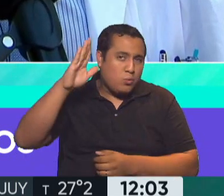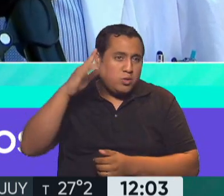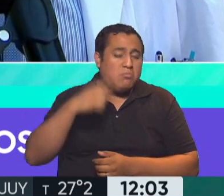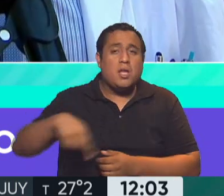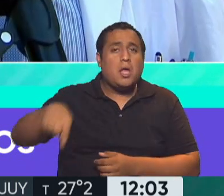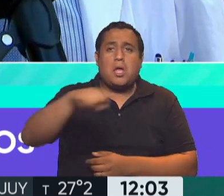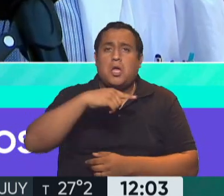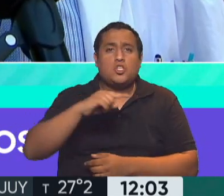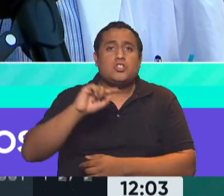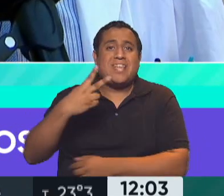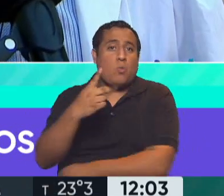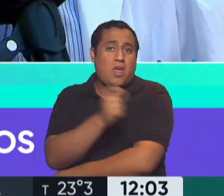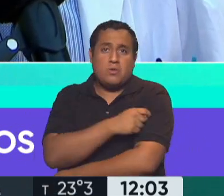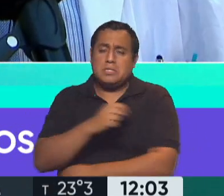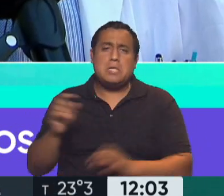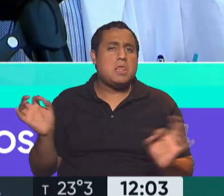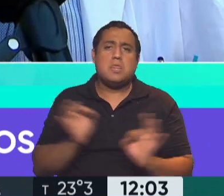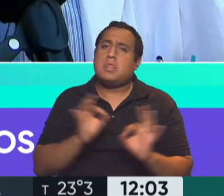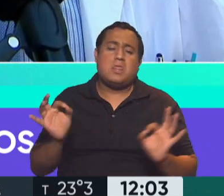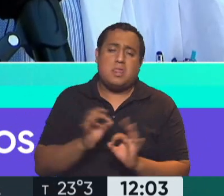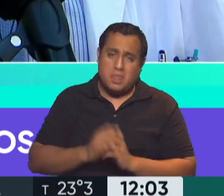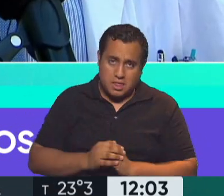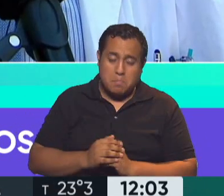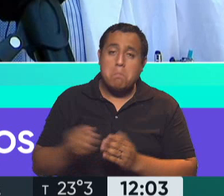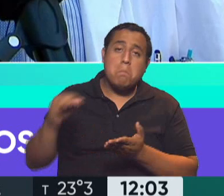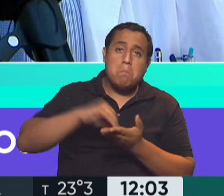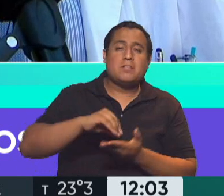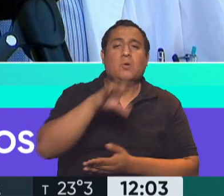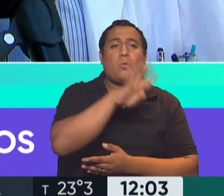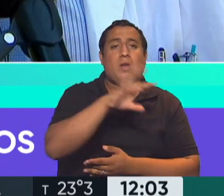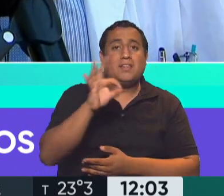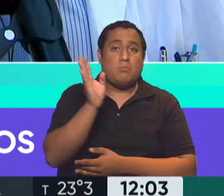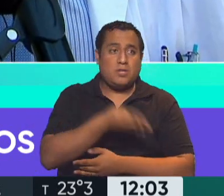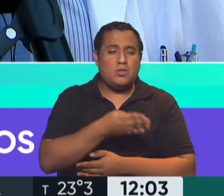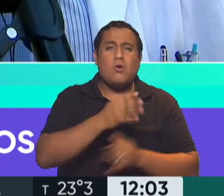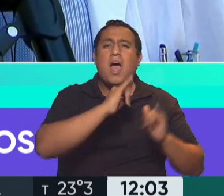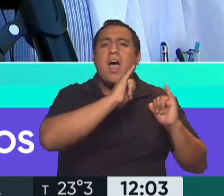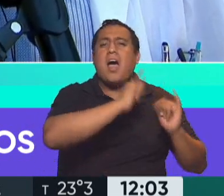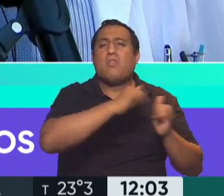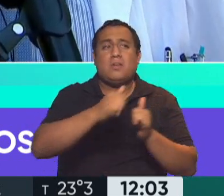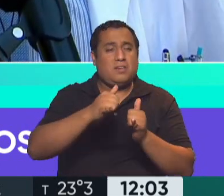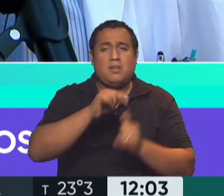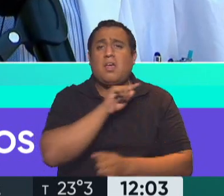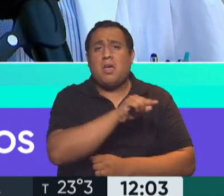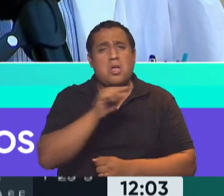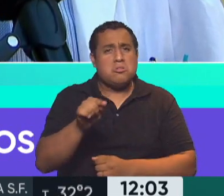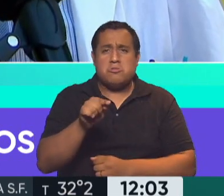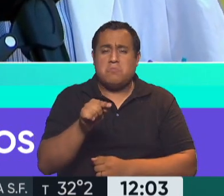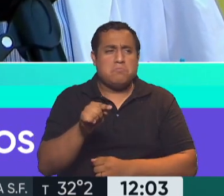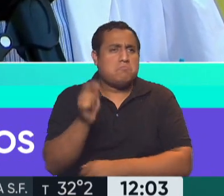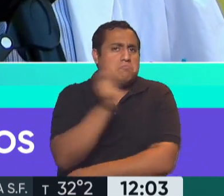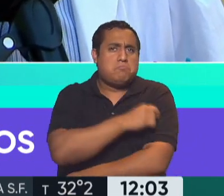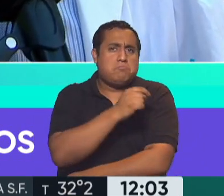se han ido a buscar la segunda dosis. Y además hay un 40% de los adolescentes que tampoco han completado